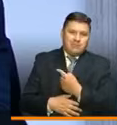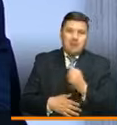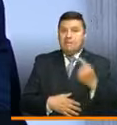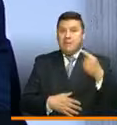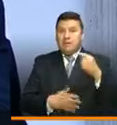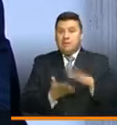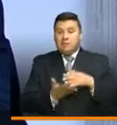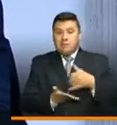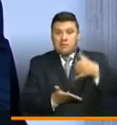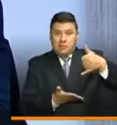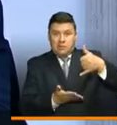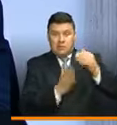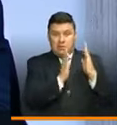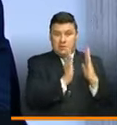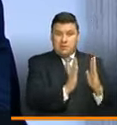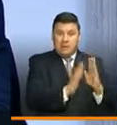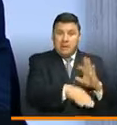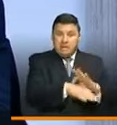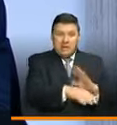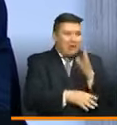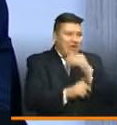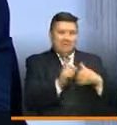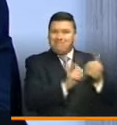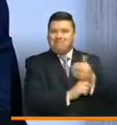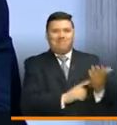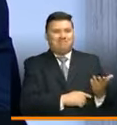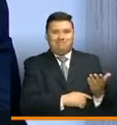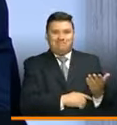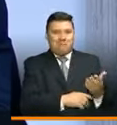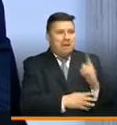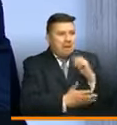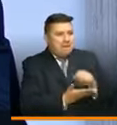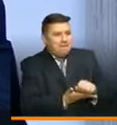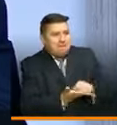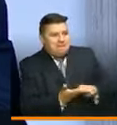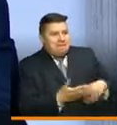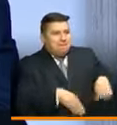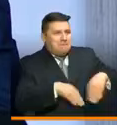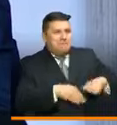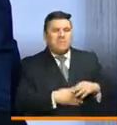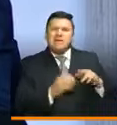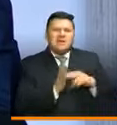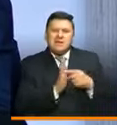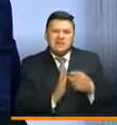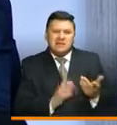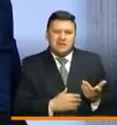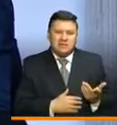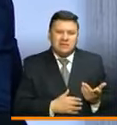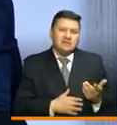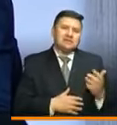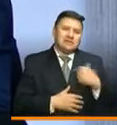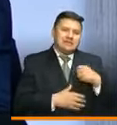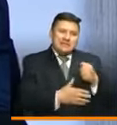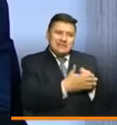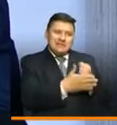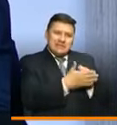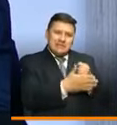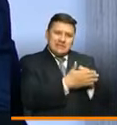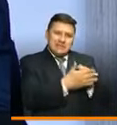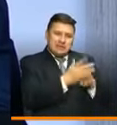primer puesto en la categoría médicos se declaró desierto. ¿Esto qué quiere decir? Que tenemos que insistir